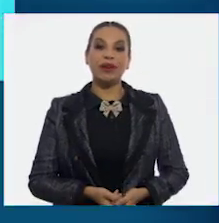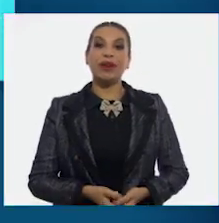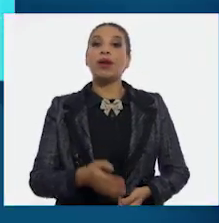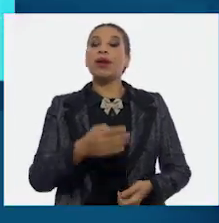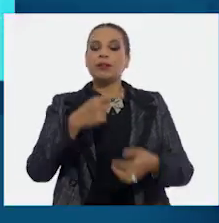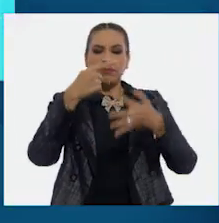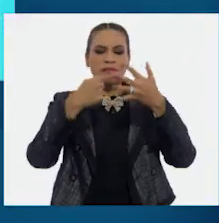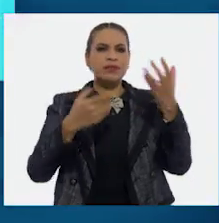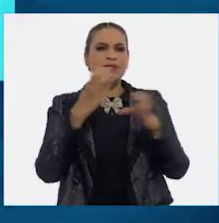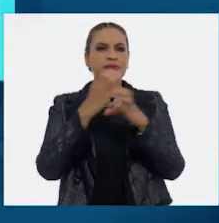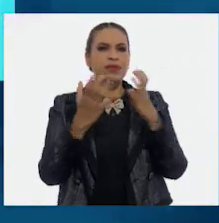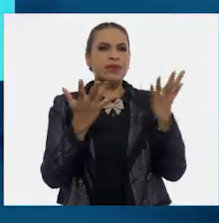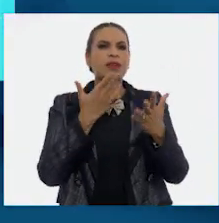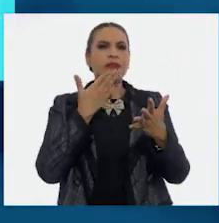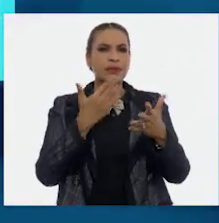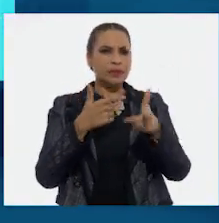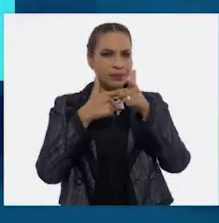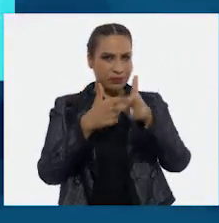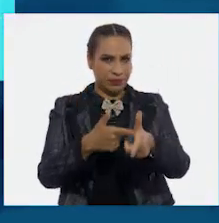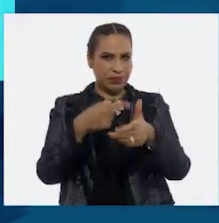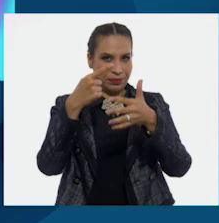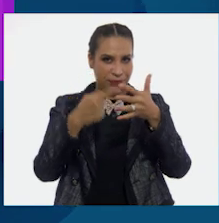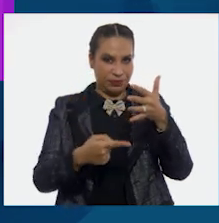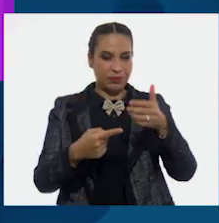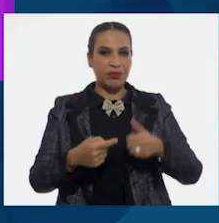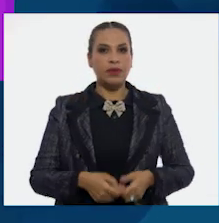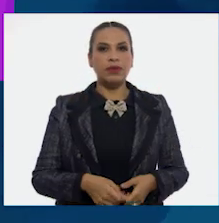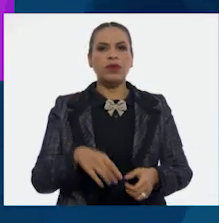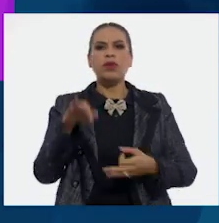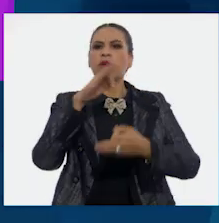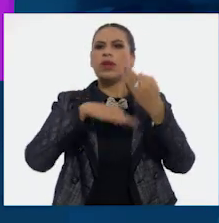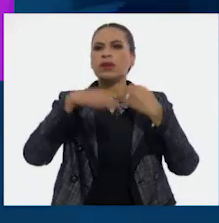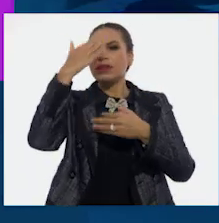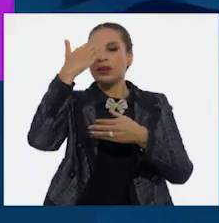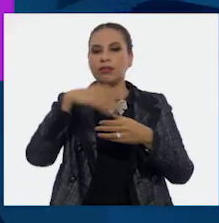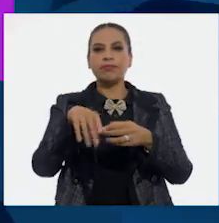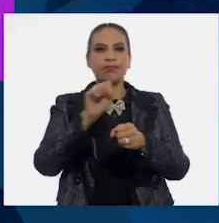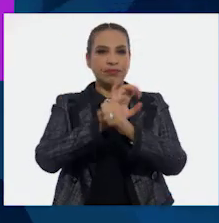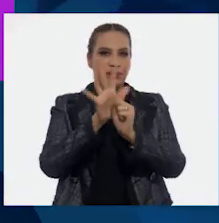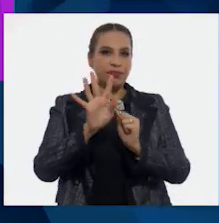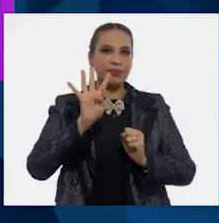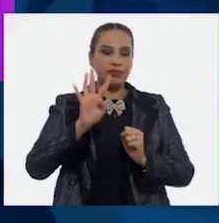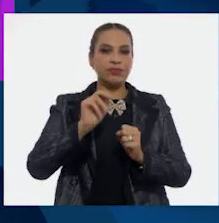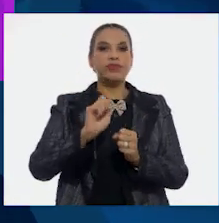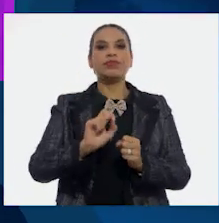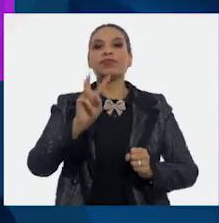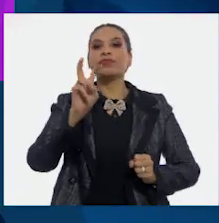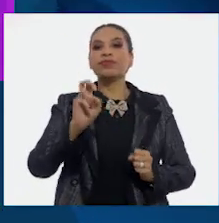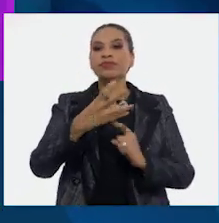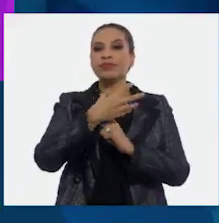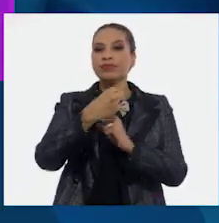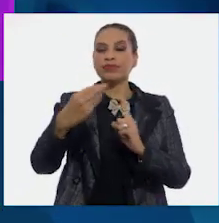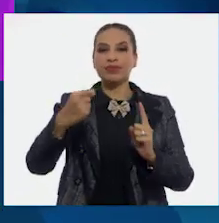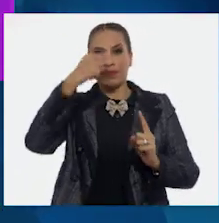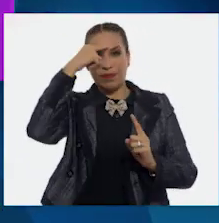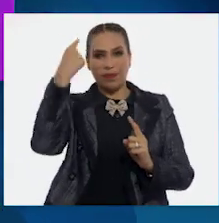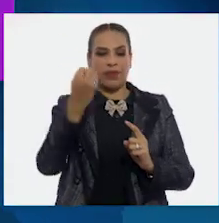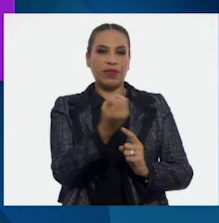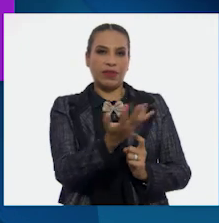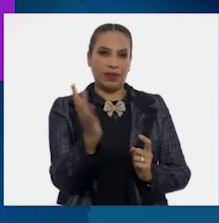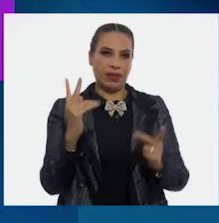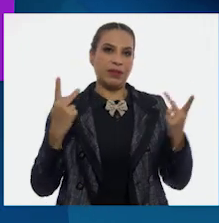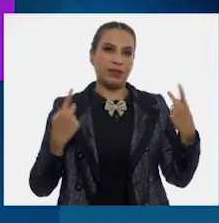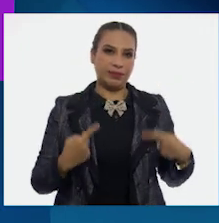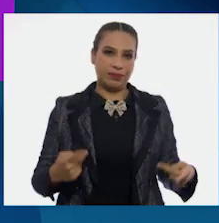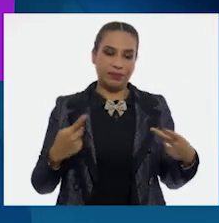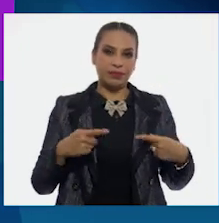Buenas prácticas para seguir adelante. Como todos sabemos, el COVID-19 es un virus que se contagia muy fácilmente entre las